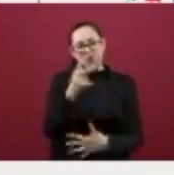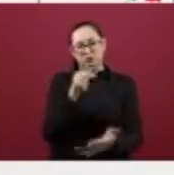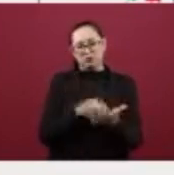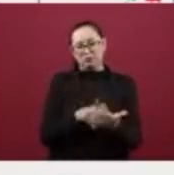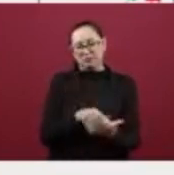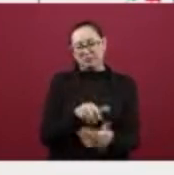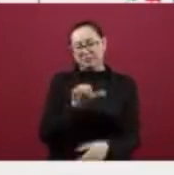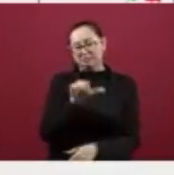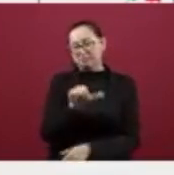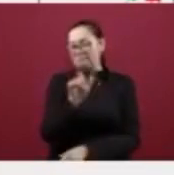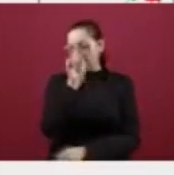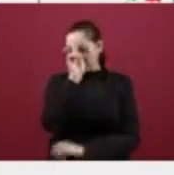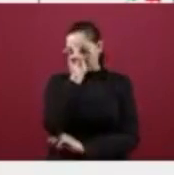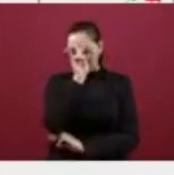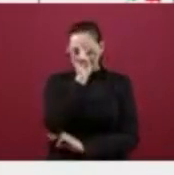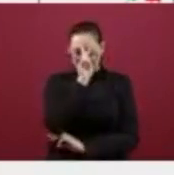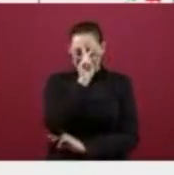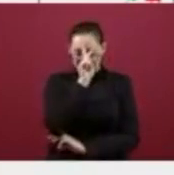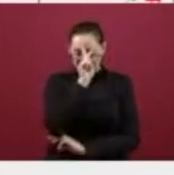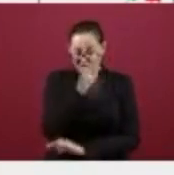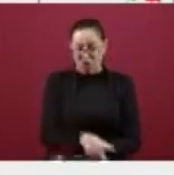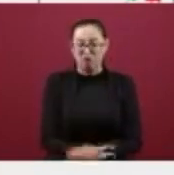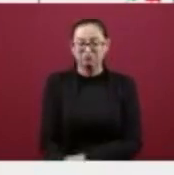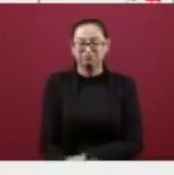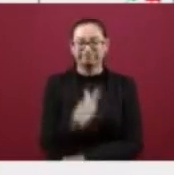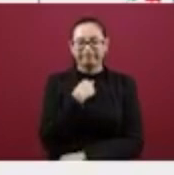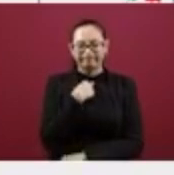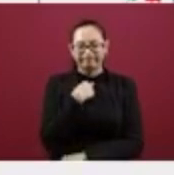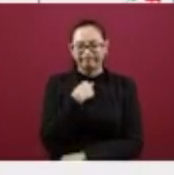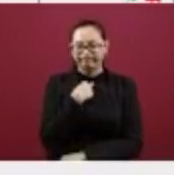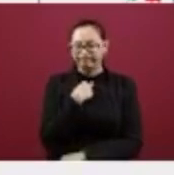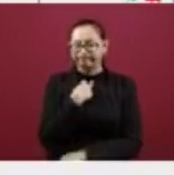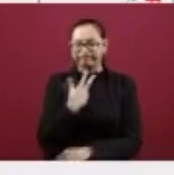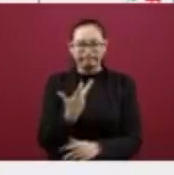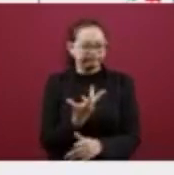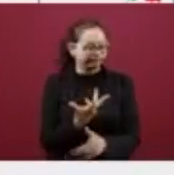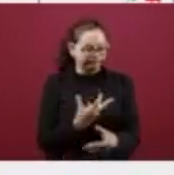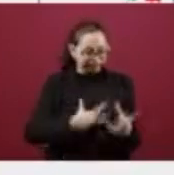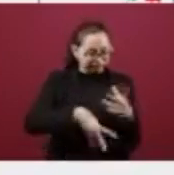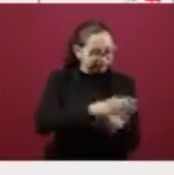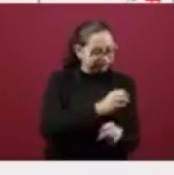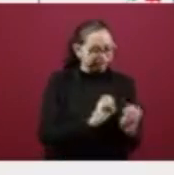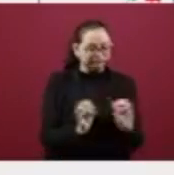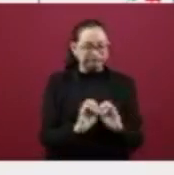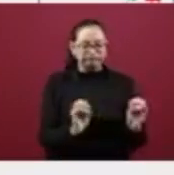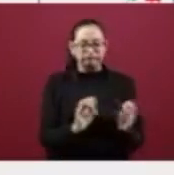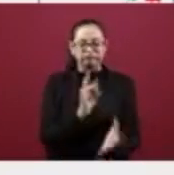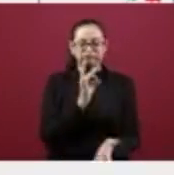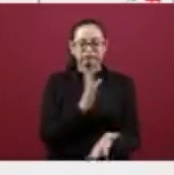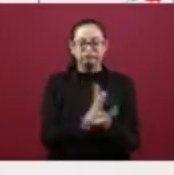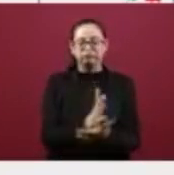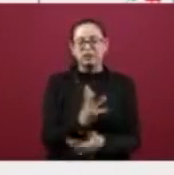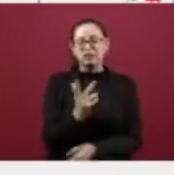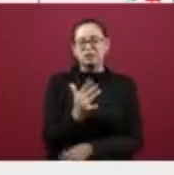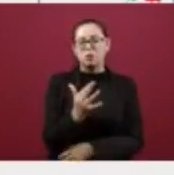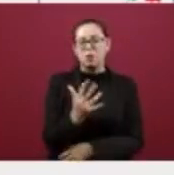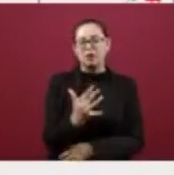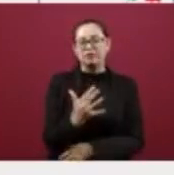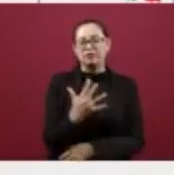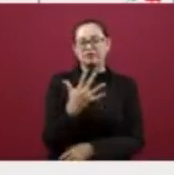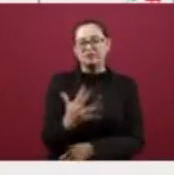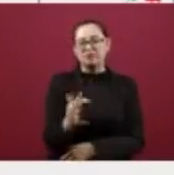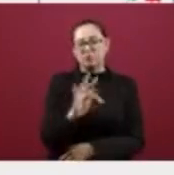dramáticos, donde no se alcanzó a recuperar más que el 55%